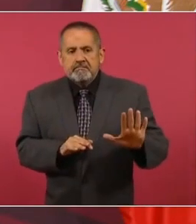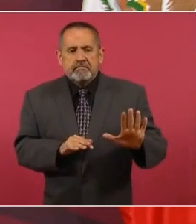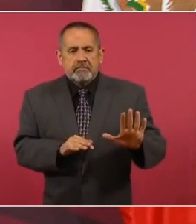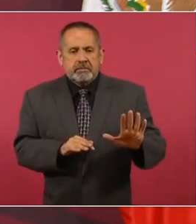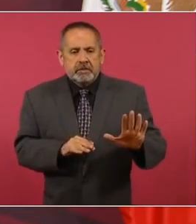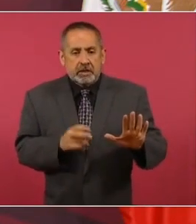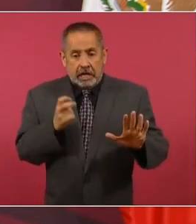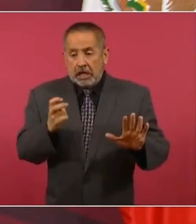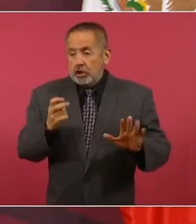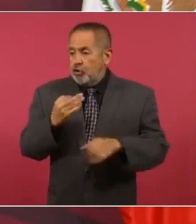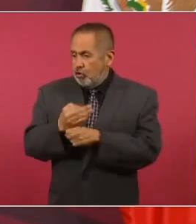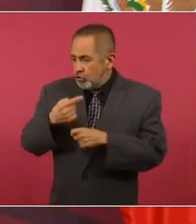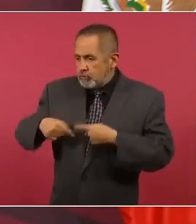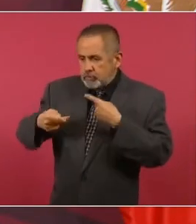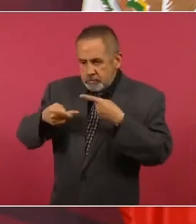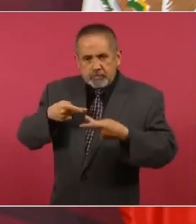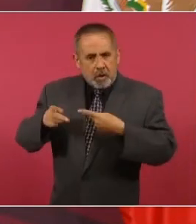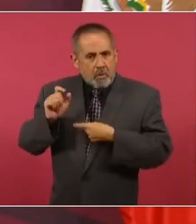Entonces, esto que estamos